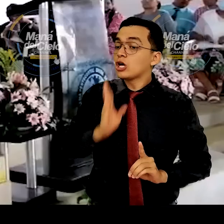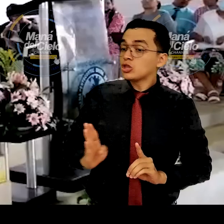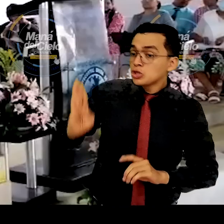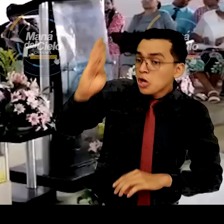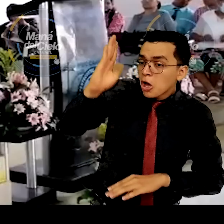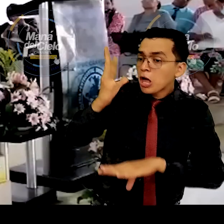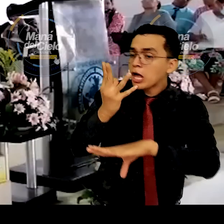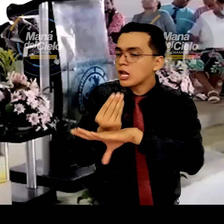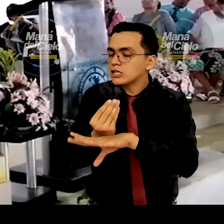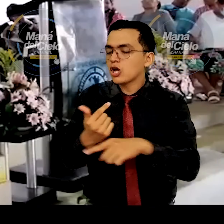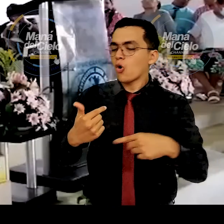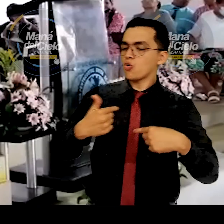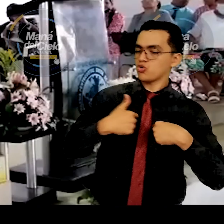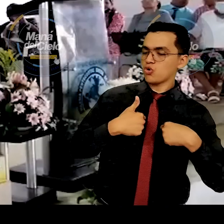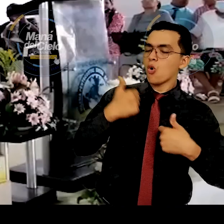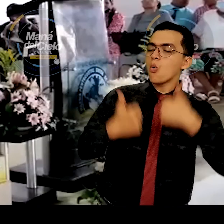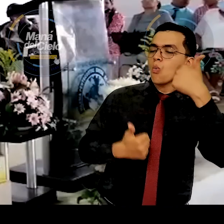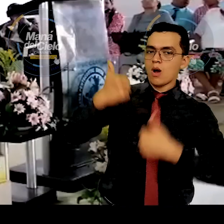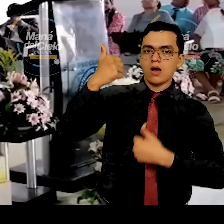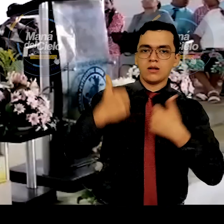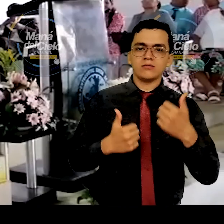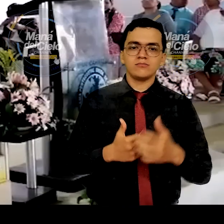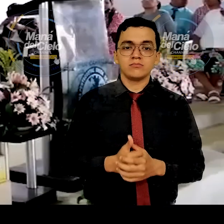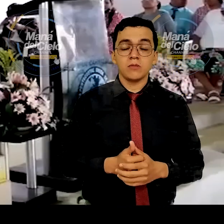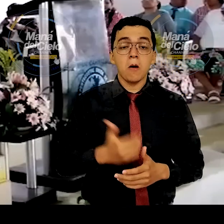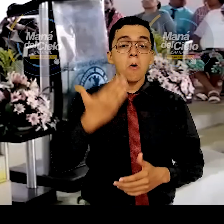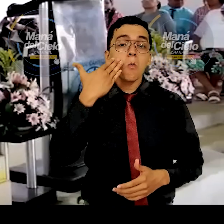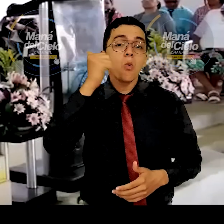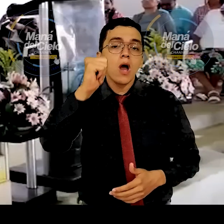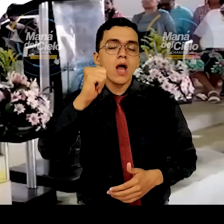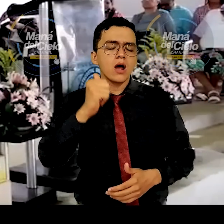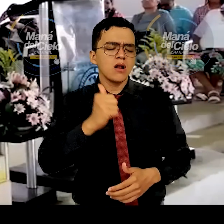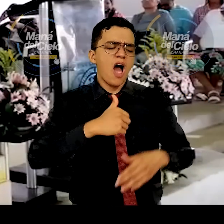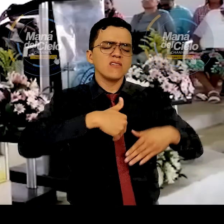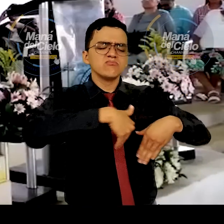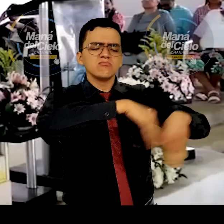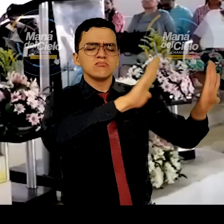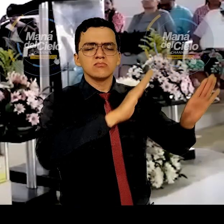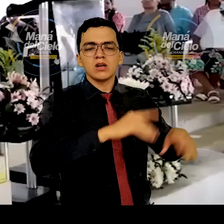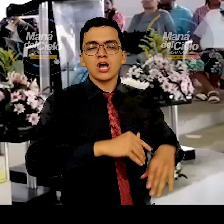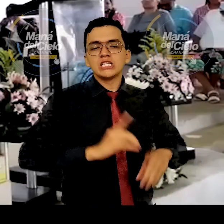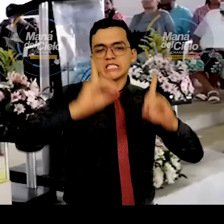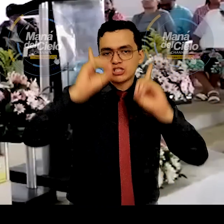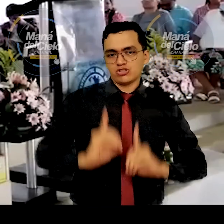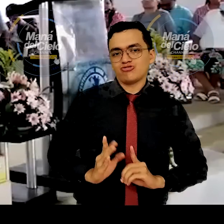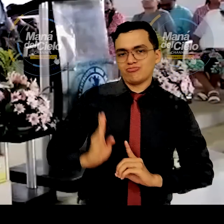con los hijos. Y él terminó viendo aquí en Carrizal cuando esto era una invasión bien.